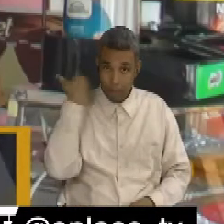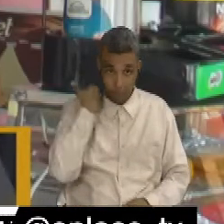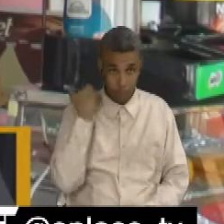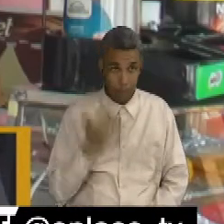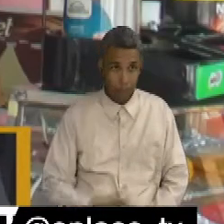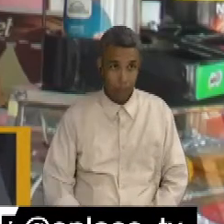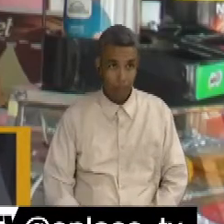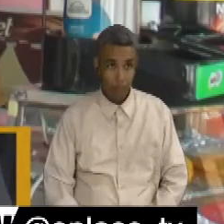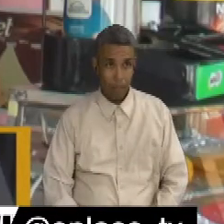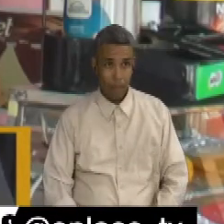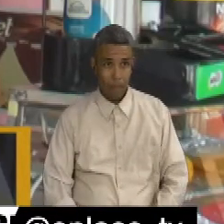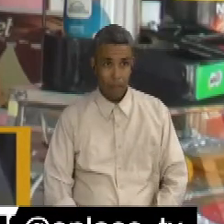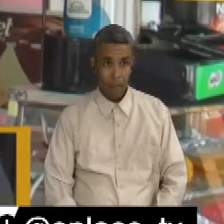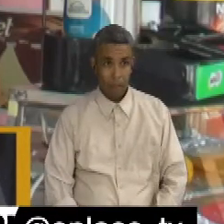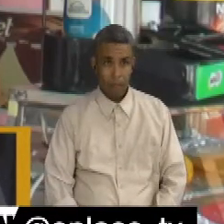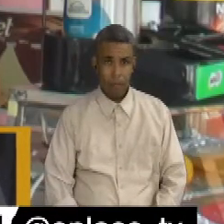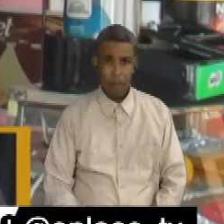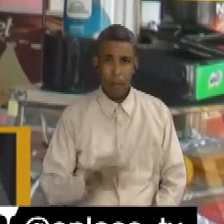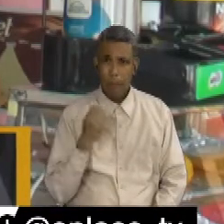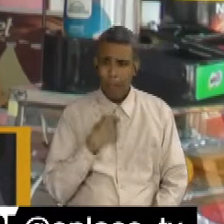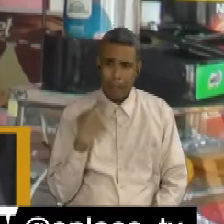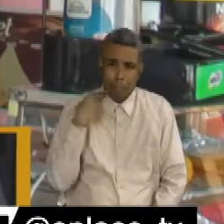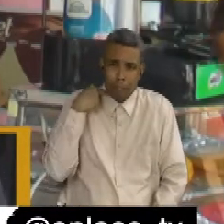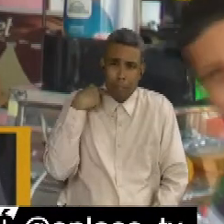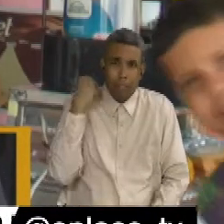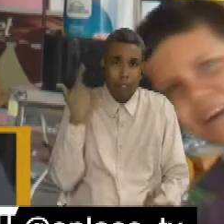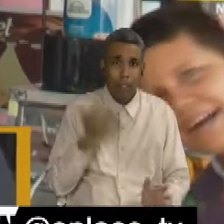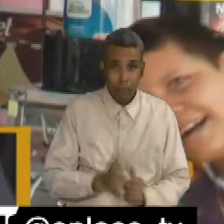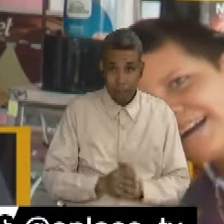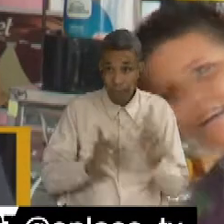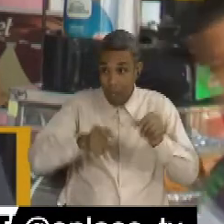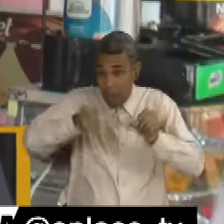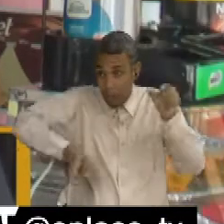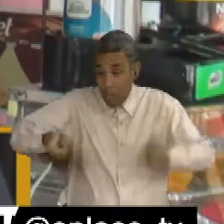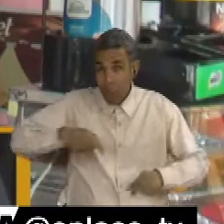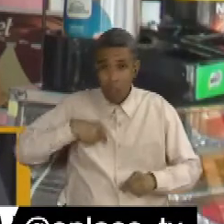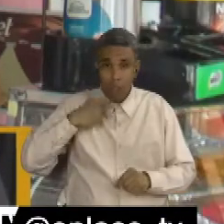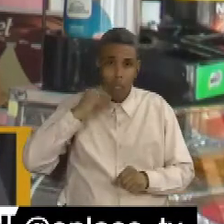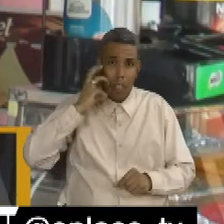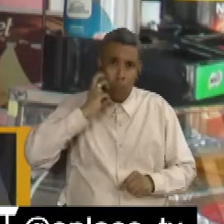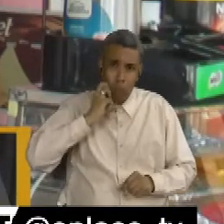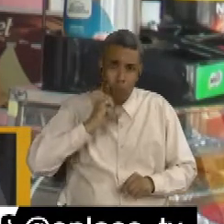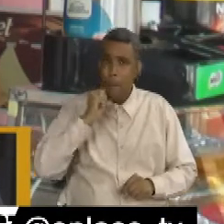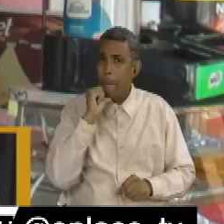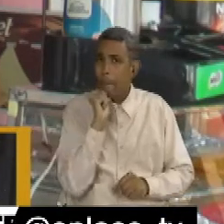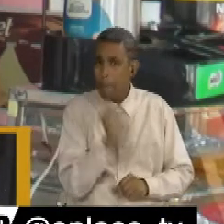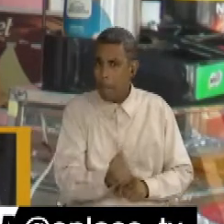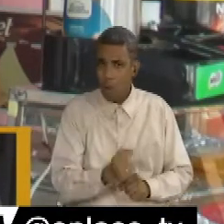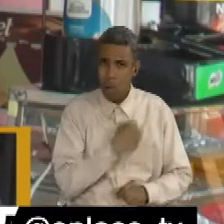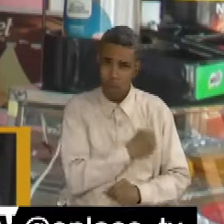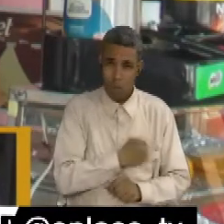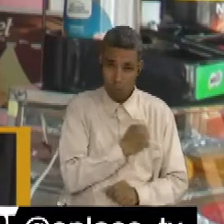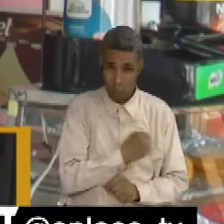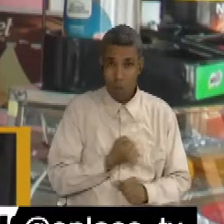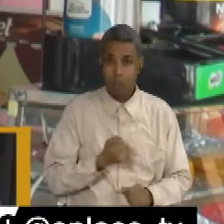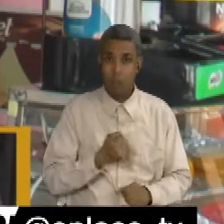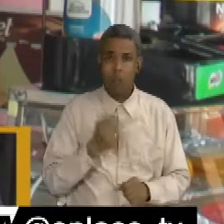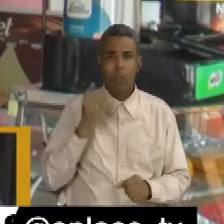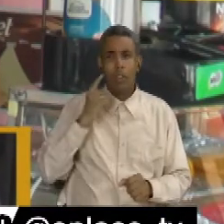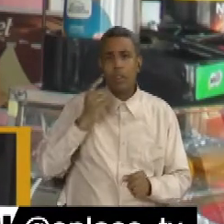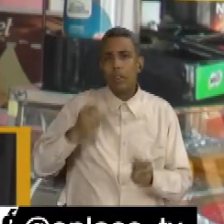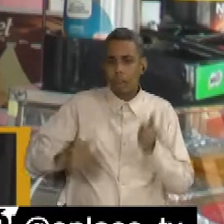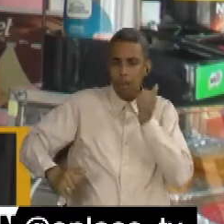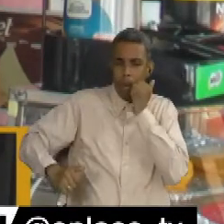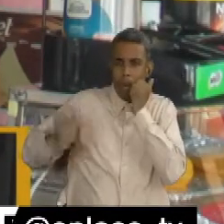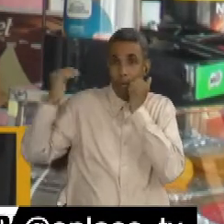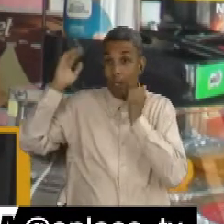entran los ladrones y lo dejan a uno en la calle. Entonces le hacemos un llamado a las autoridades que se llamó al cuadrante,